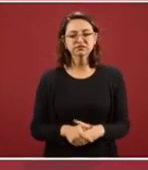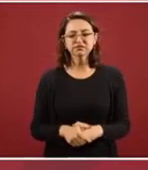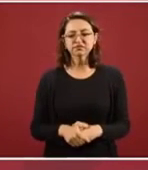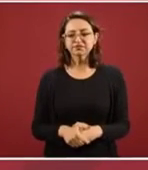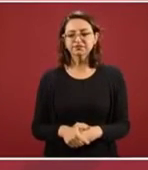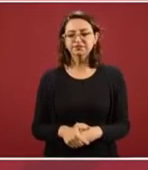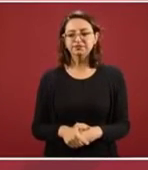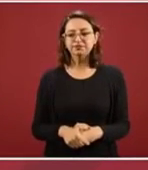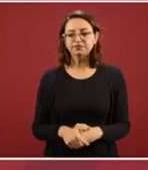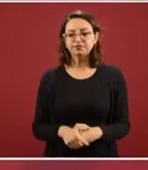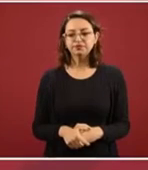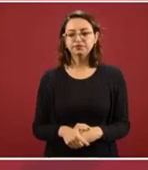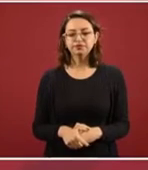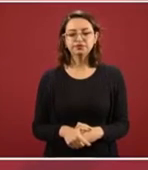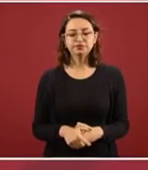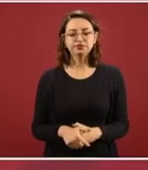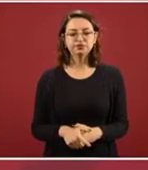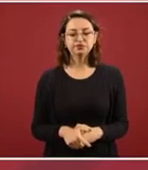la